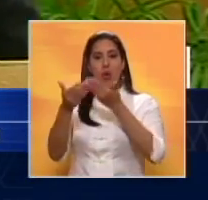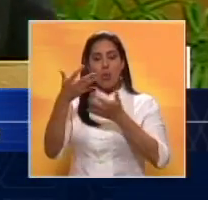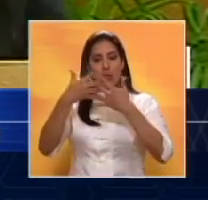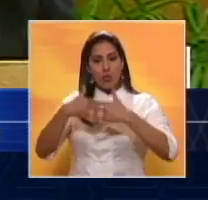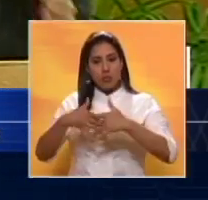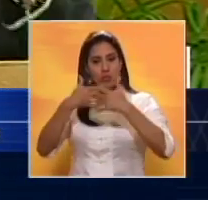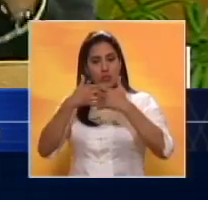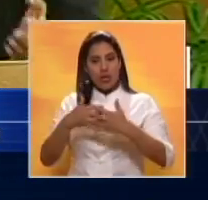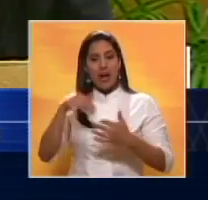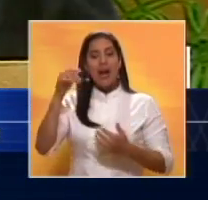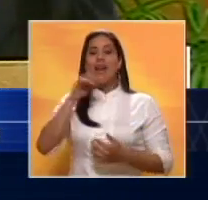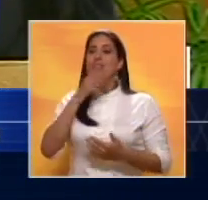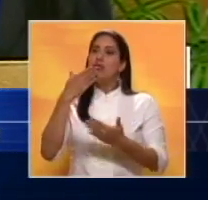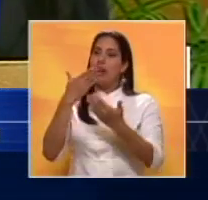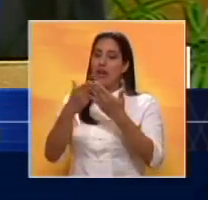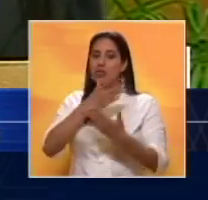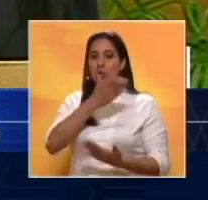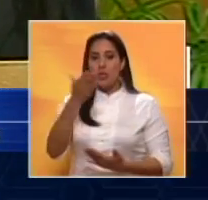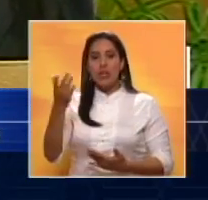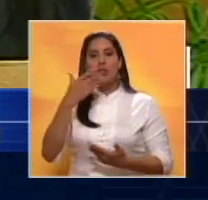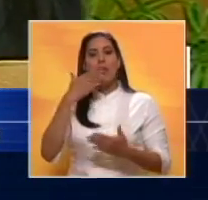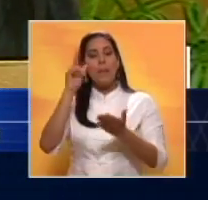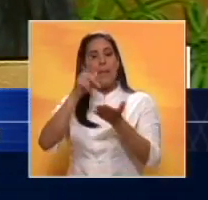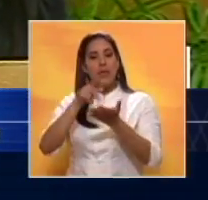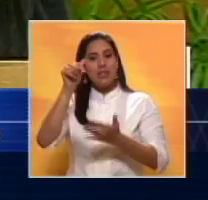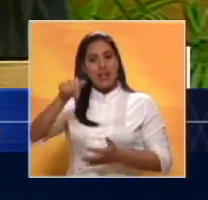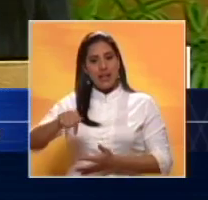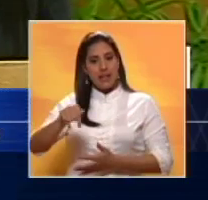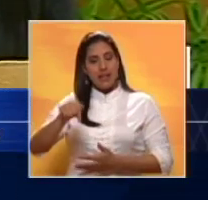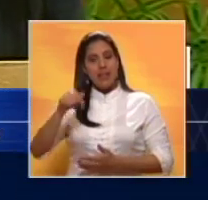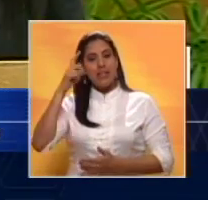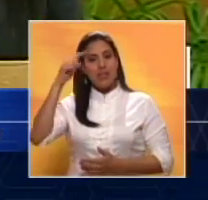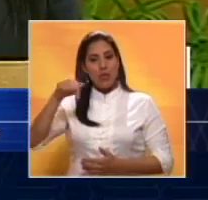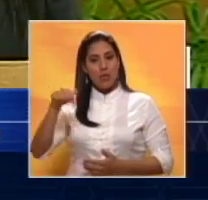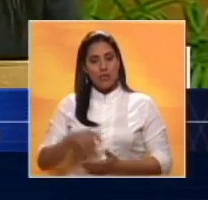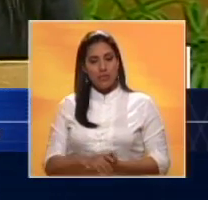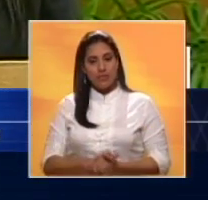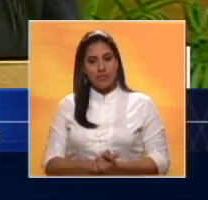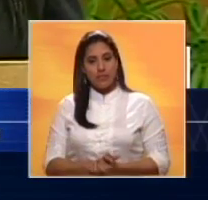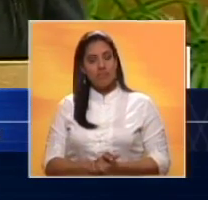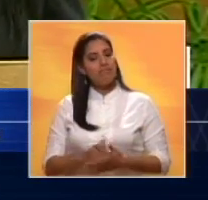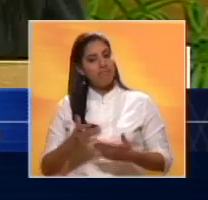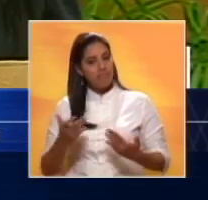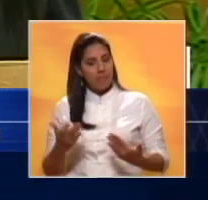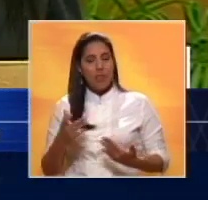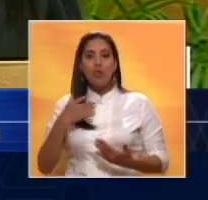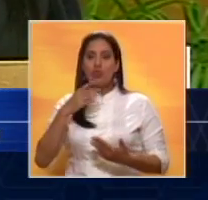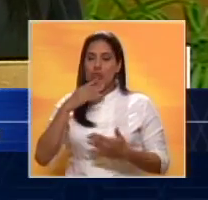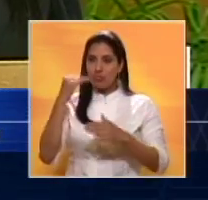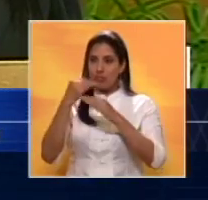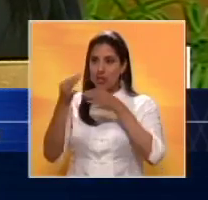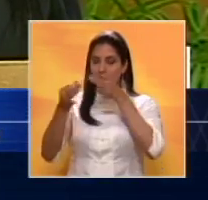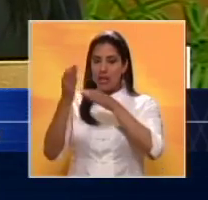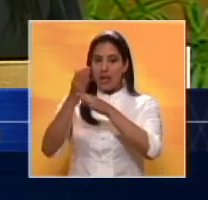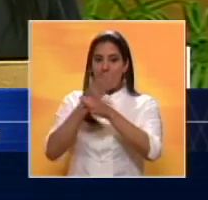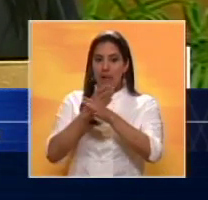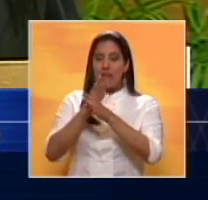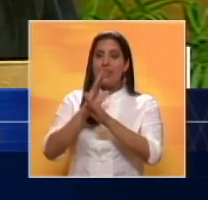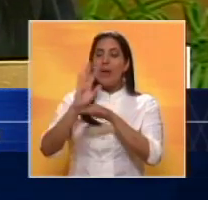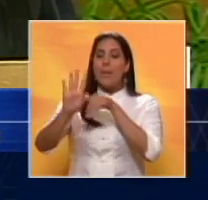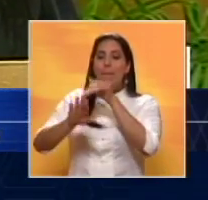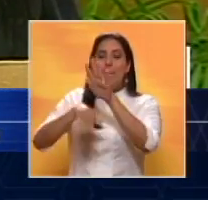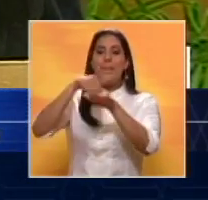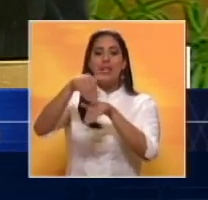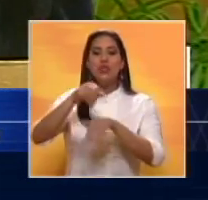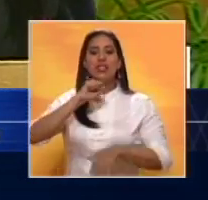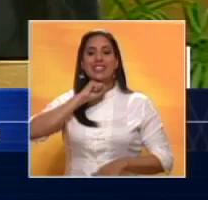Economía Productiva, a quienes agradecemos su presencia acá el día de hoy. Y como referí, un paso